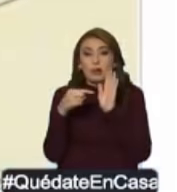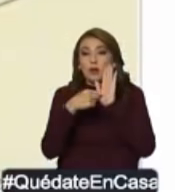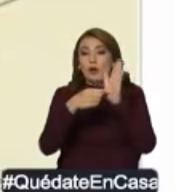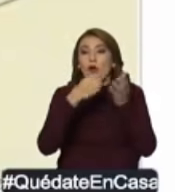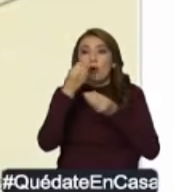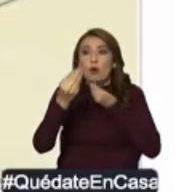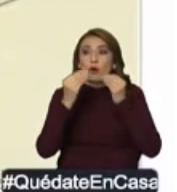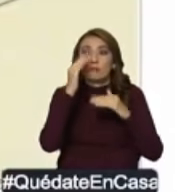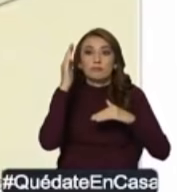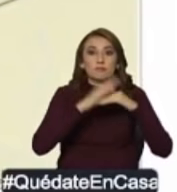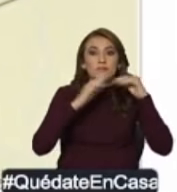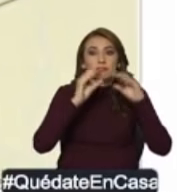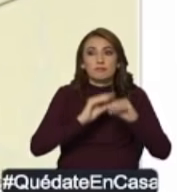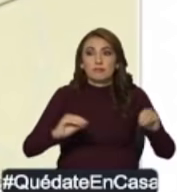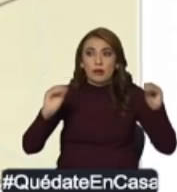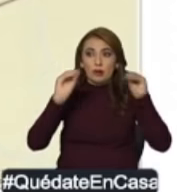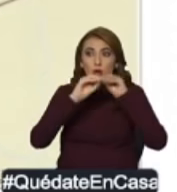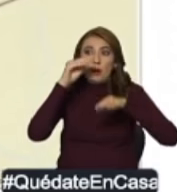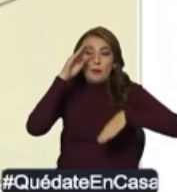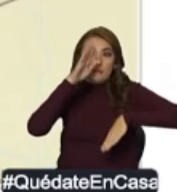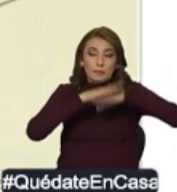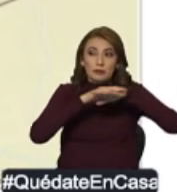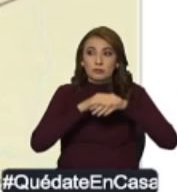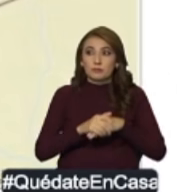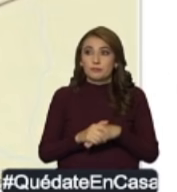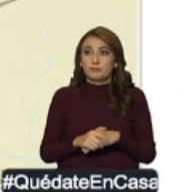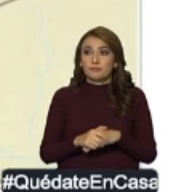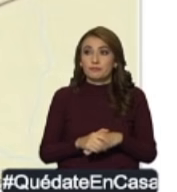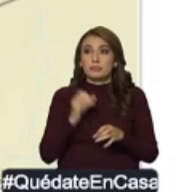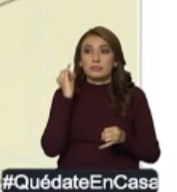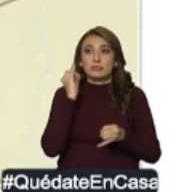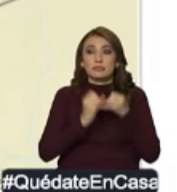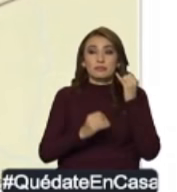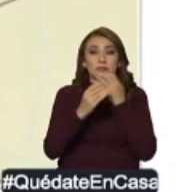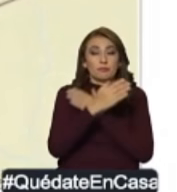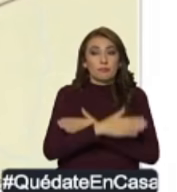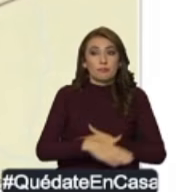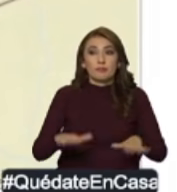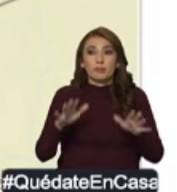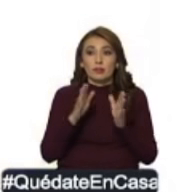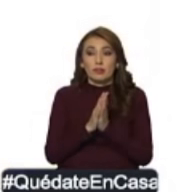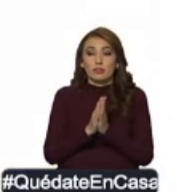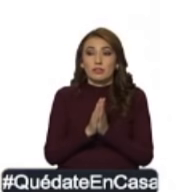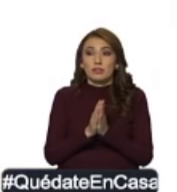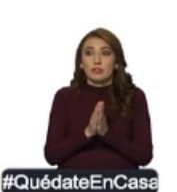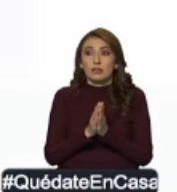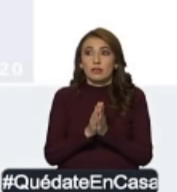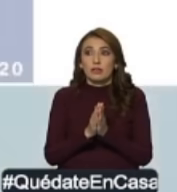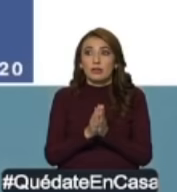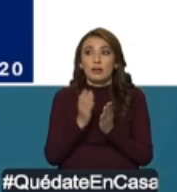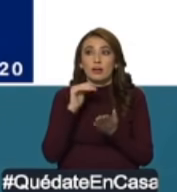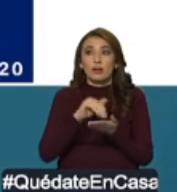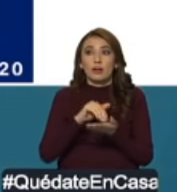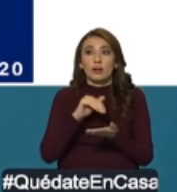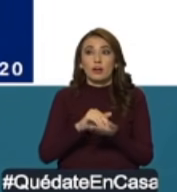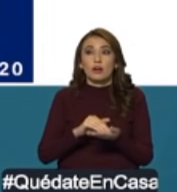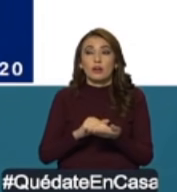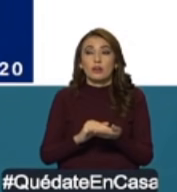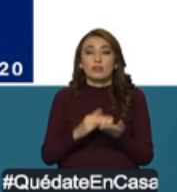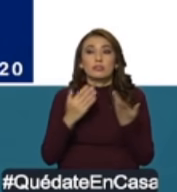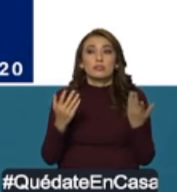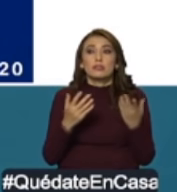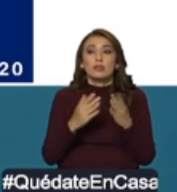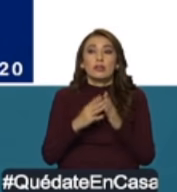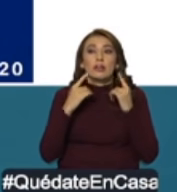una alta presencia de virus. Para finalizar, creemos que nuevamente insistimos,